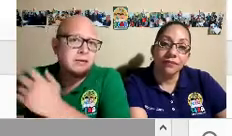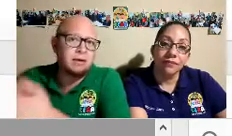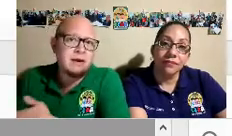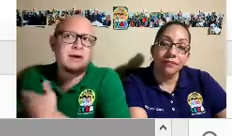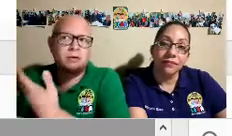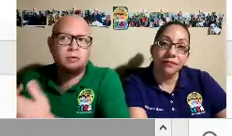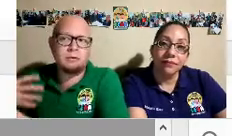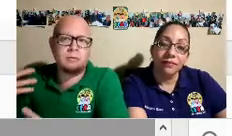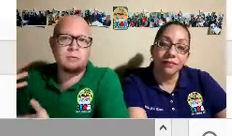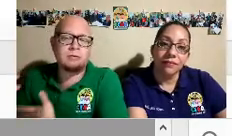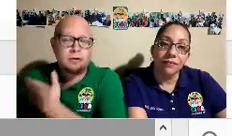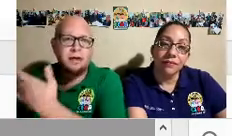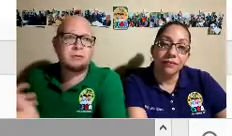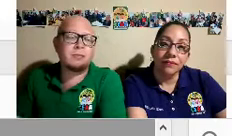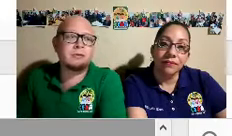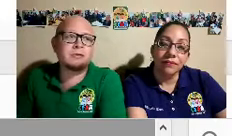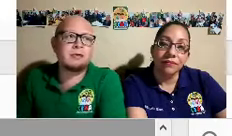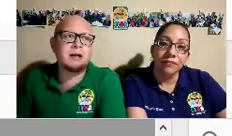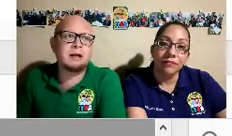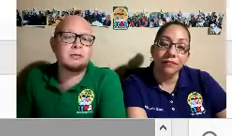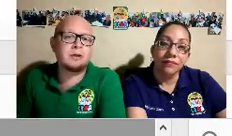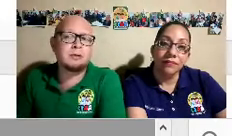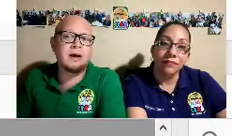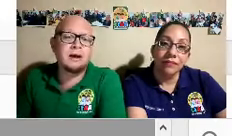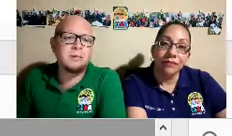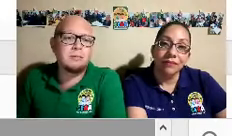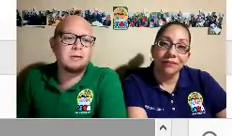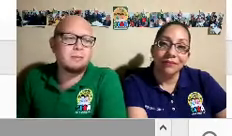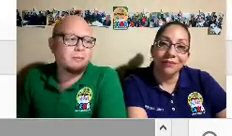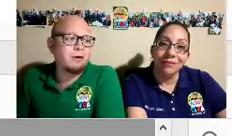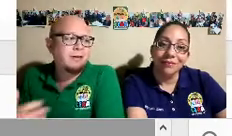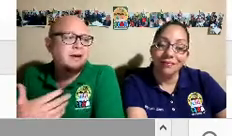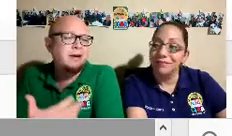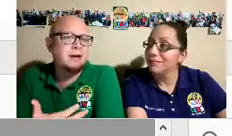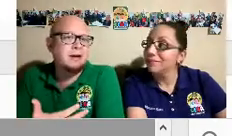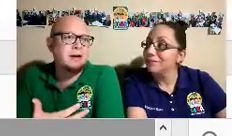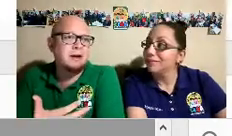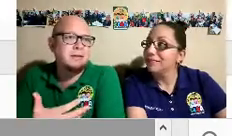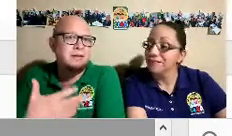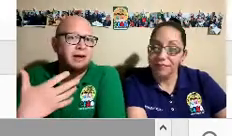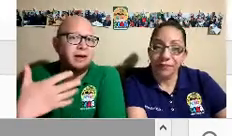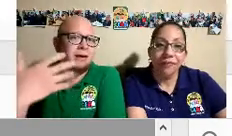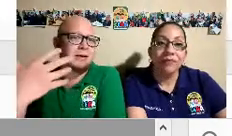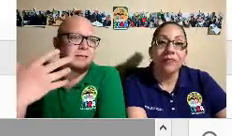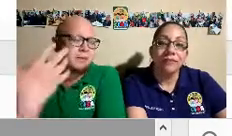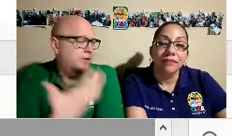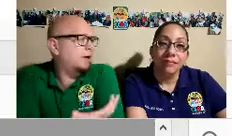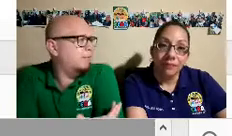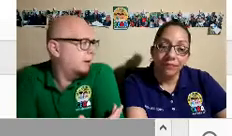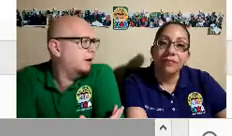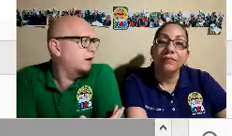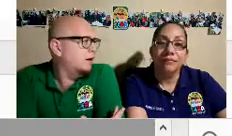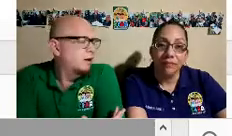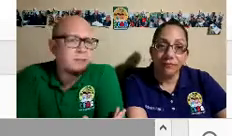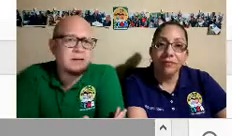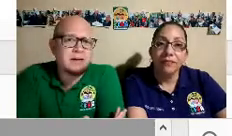están todavía consolidando su proceso de lectoescritura, pues pueden elegir el mensaje a través de manera